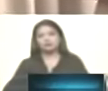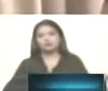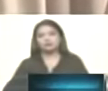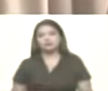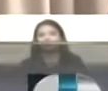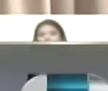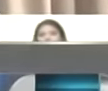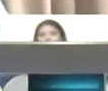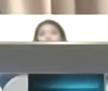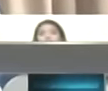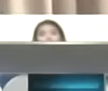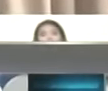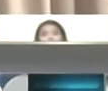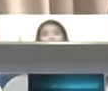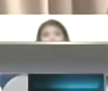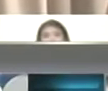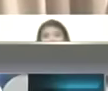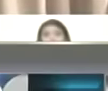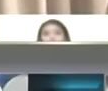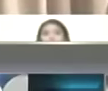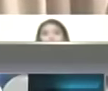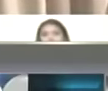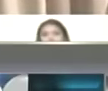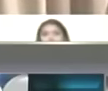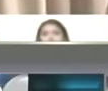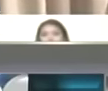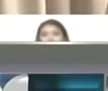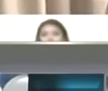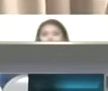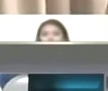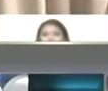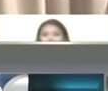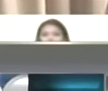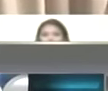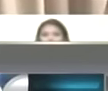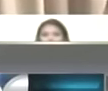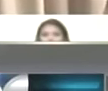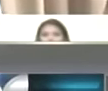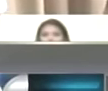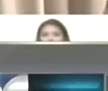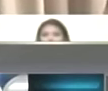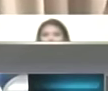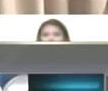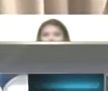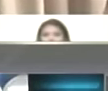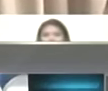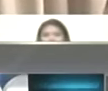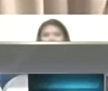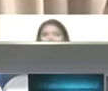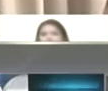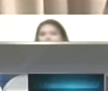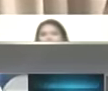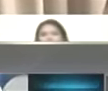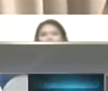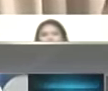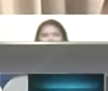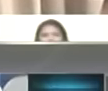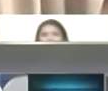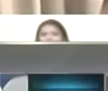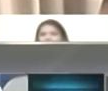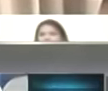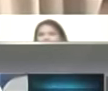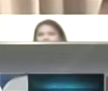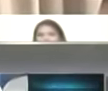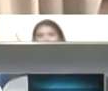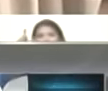Igualmente, el día de ayer se suscitó en la subestación San Jerónimo, esa queda ubicada a 10 kilómetros de Vallepaco,